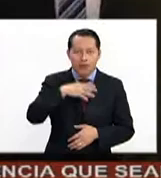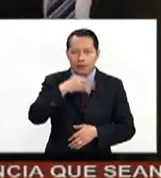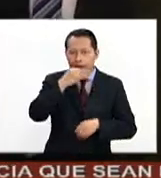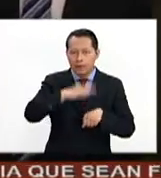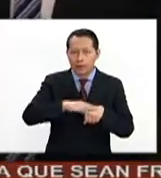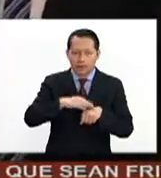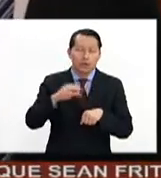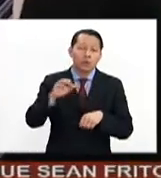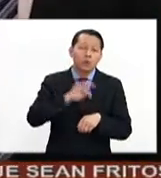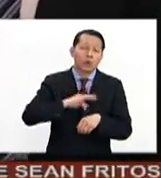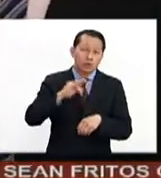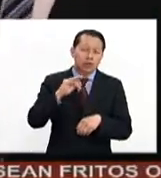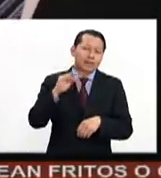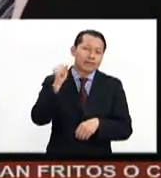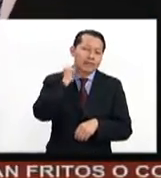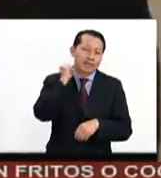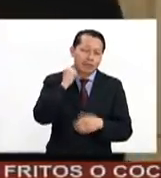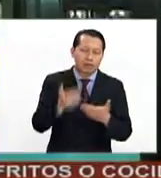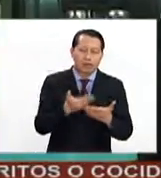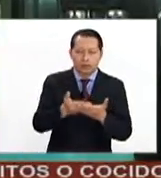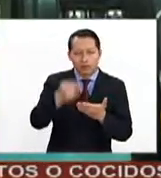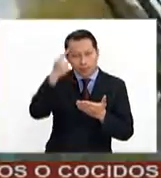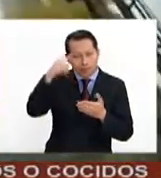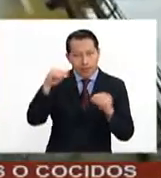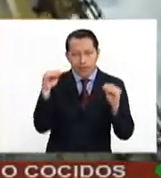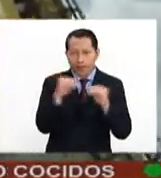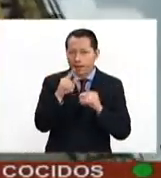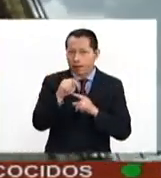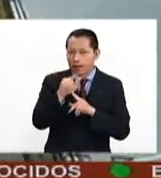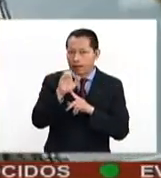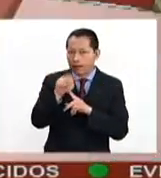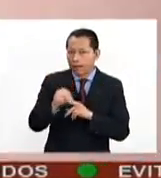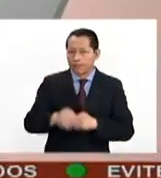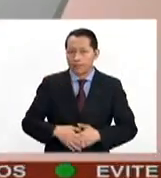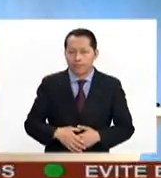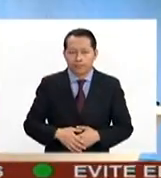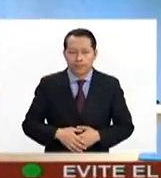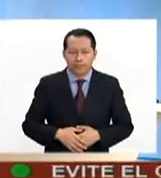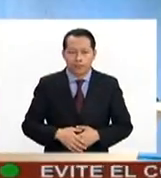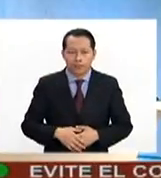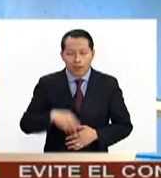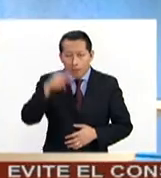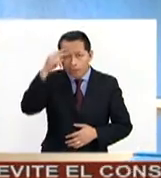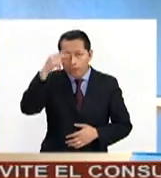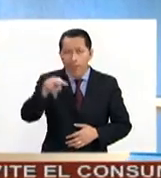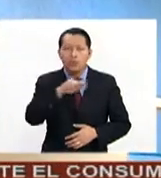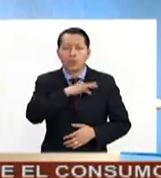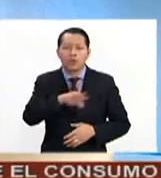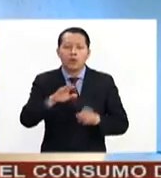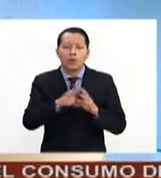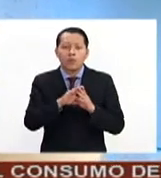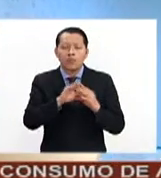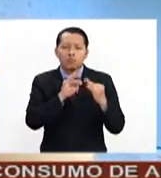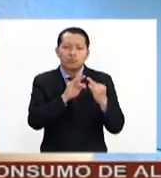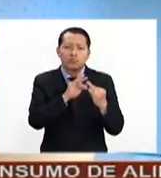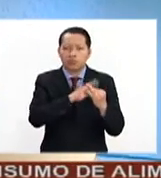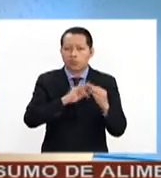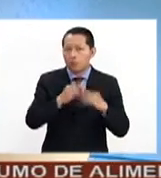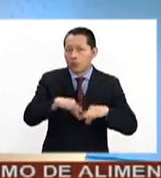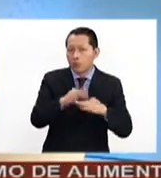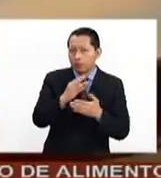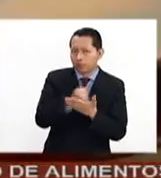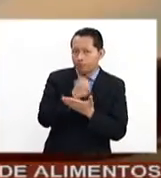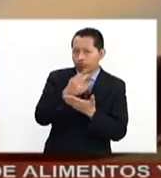al Congreso borrador con las reformas para la negociación del Tratado de Libre Comercio. México tendrá una postura de ganar-ganar en